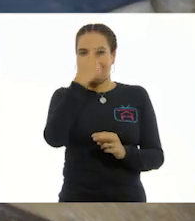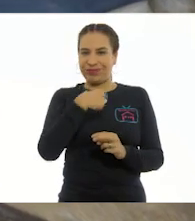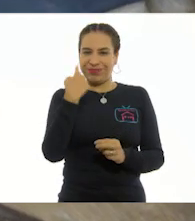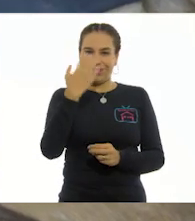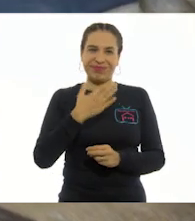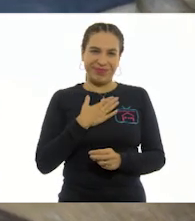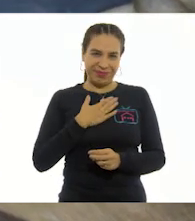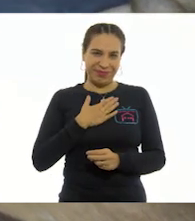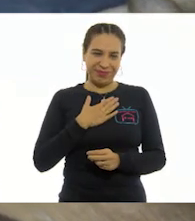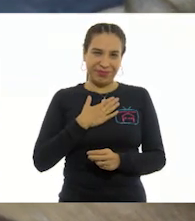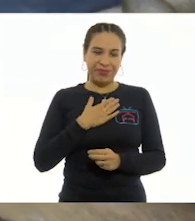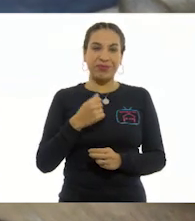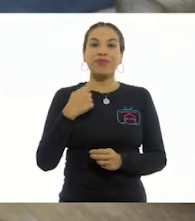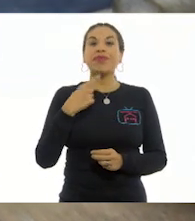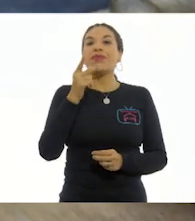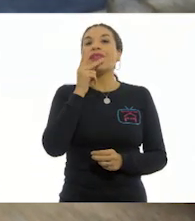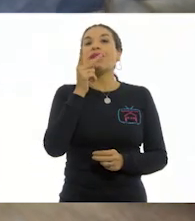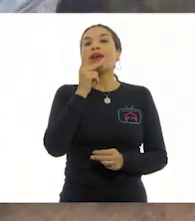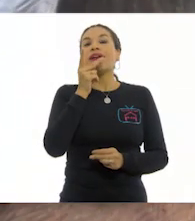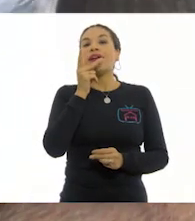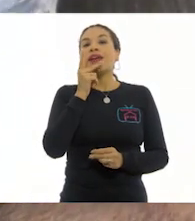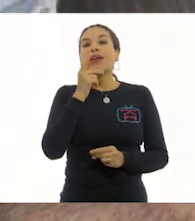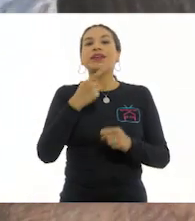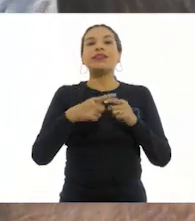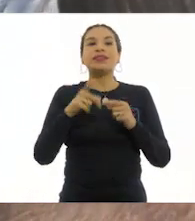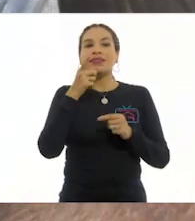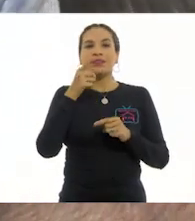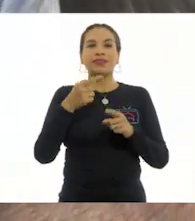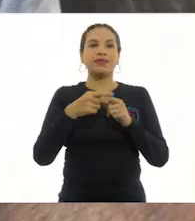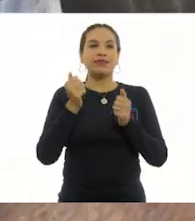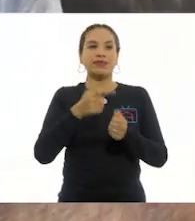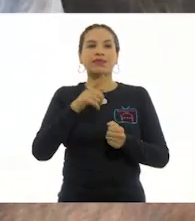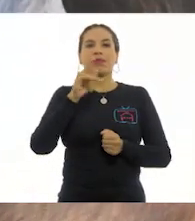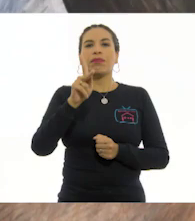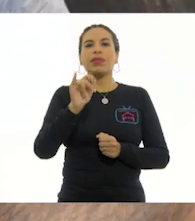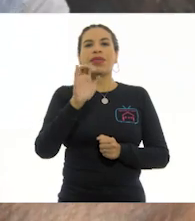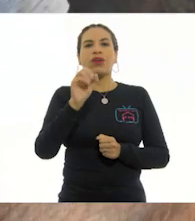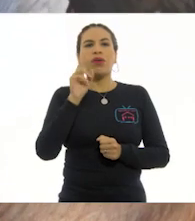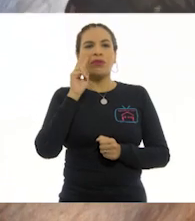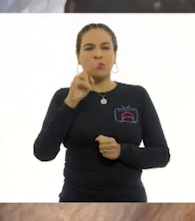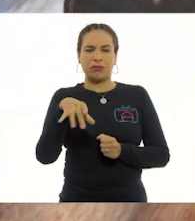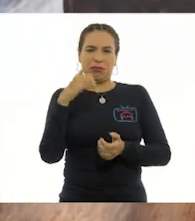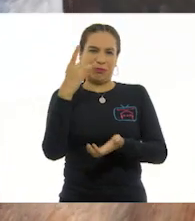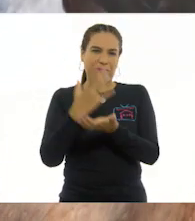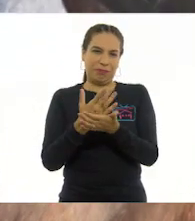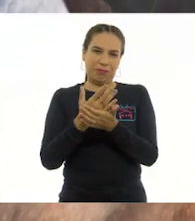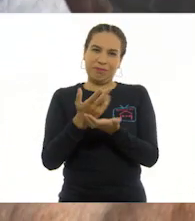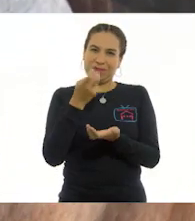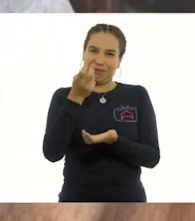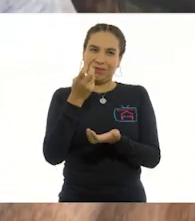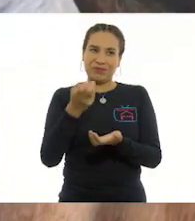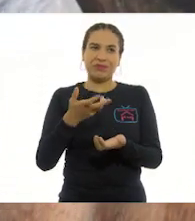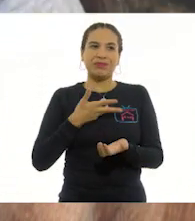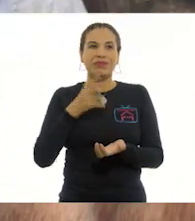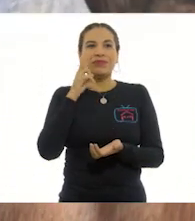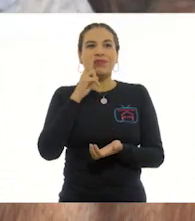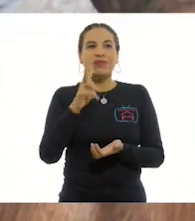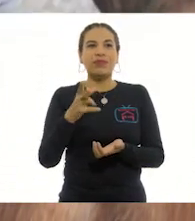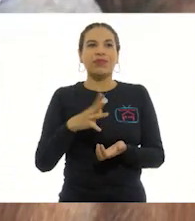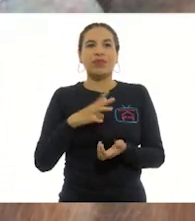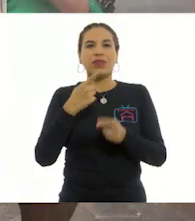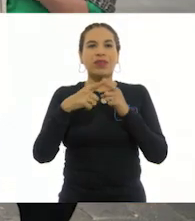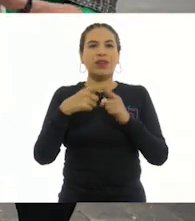yo. Y mi padre me llamaba Pico, entonces ahí está Pico. Es una cosa única verdaderamente. Creo que sí.